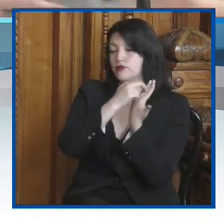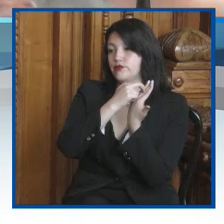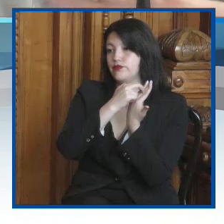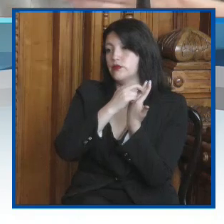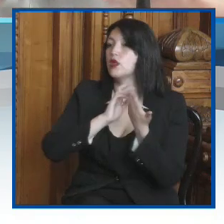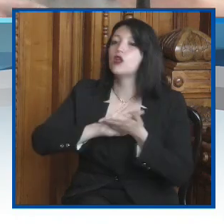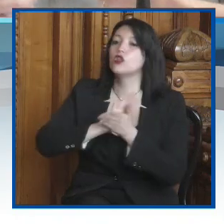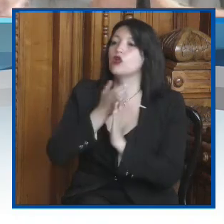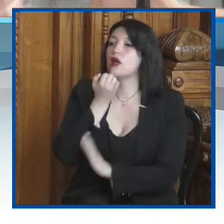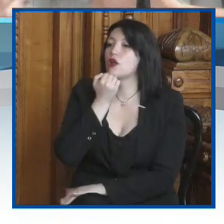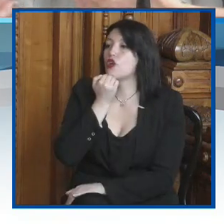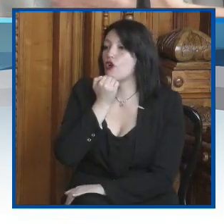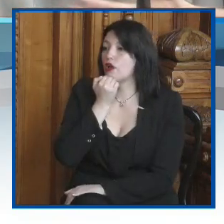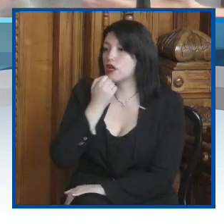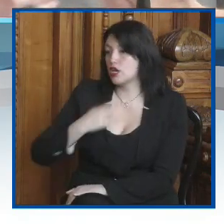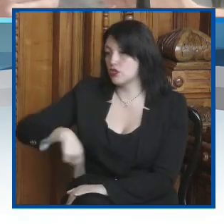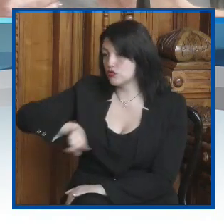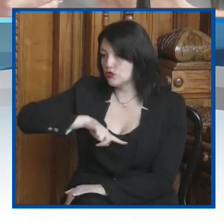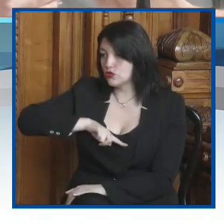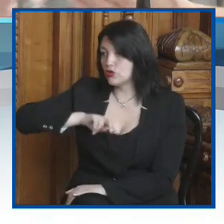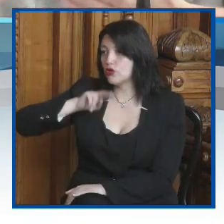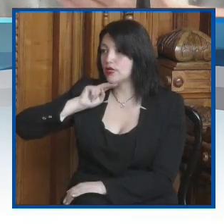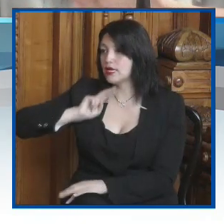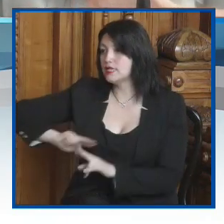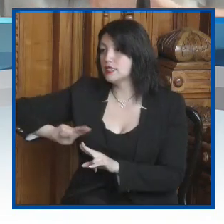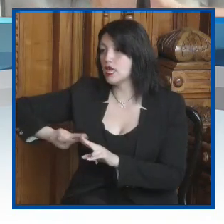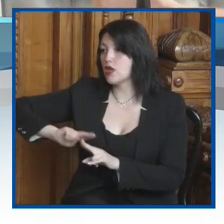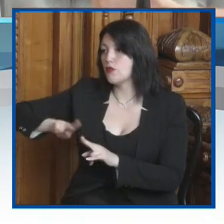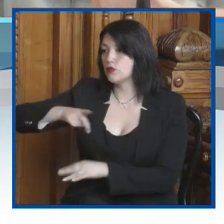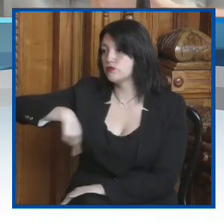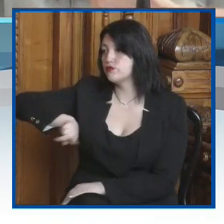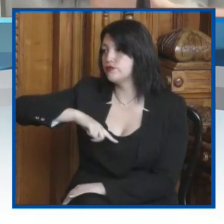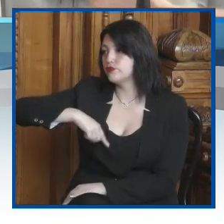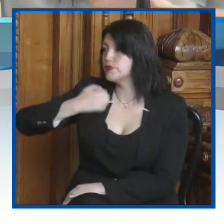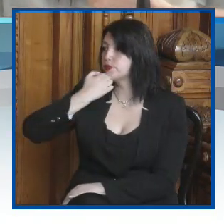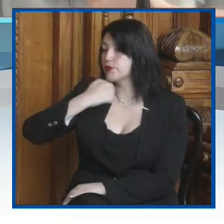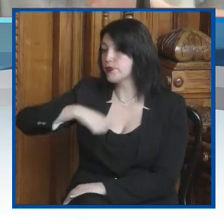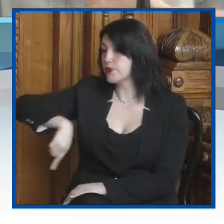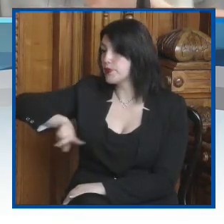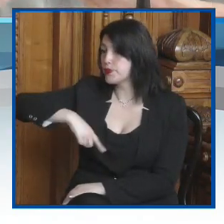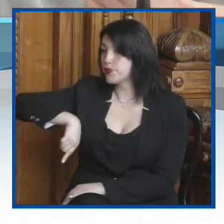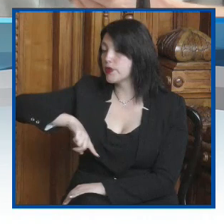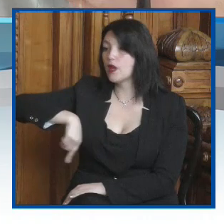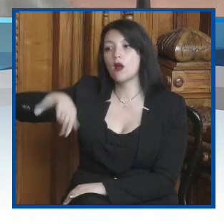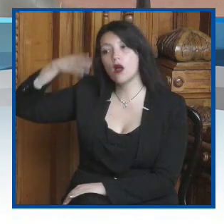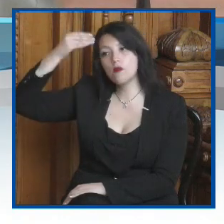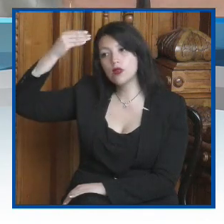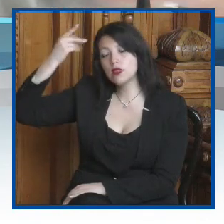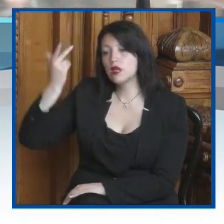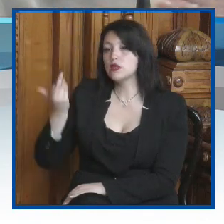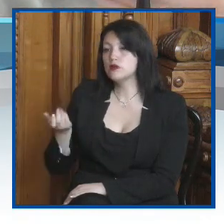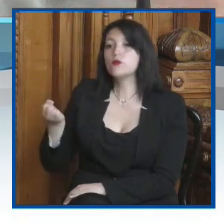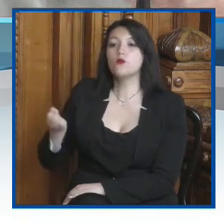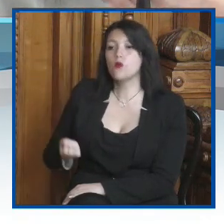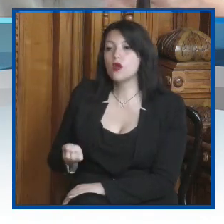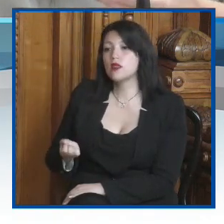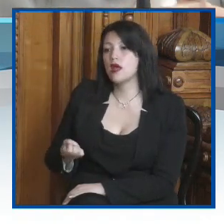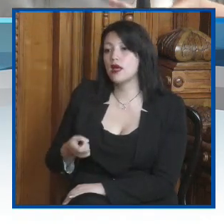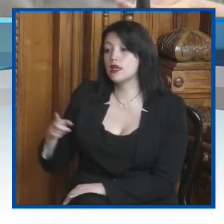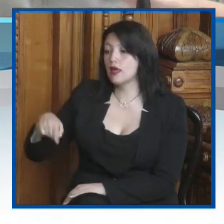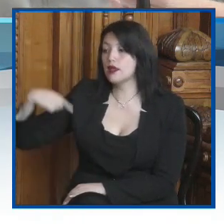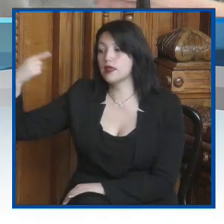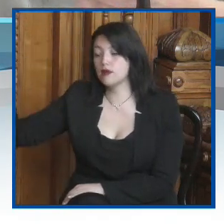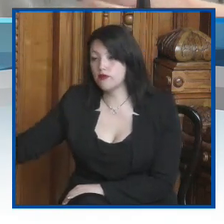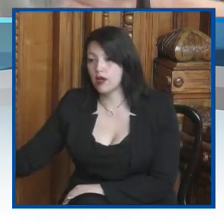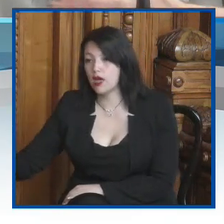Digo, todos los errores que fuimos cometiendo, todas las cosas que hicimos mal y que nos sirvieron para aprender algo, evitamos que el que va a